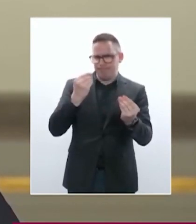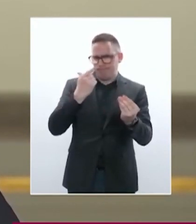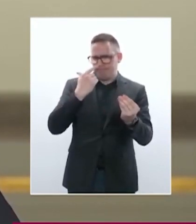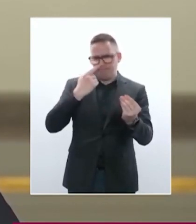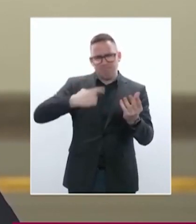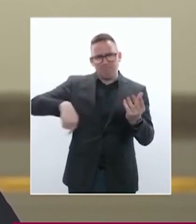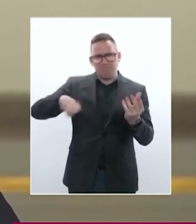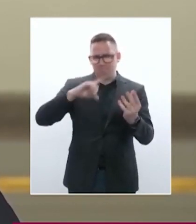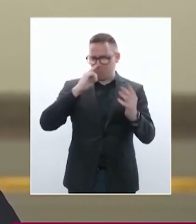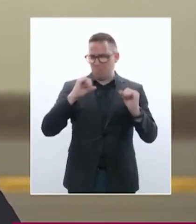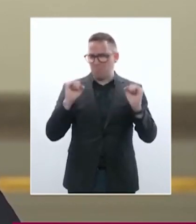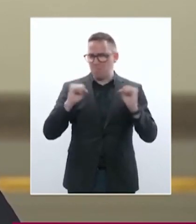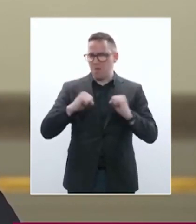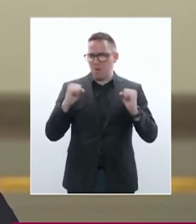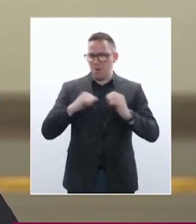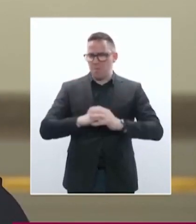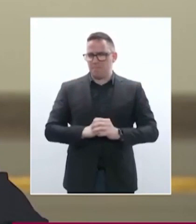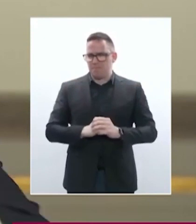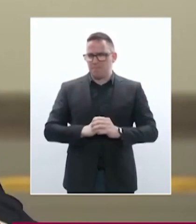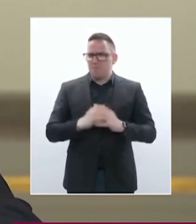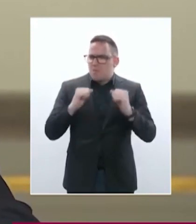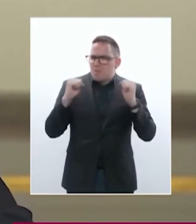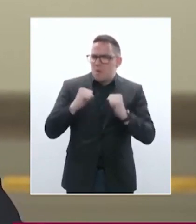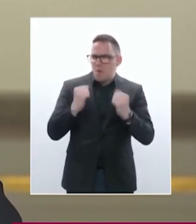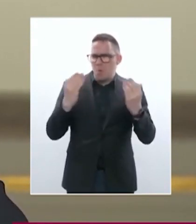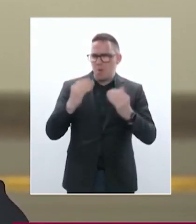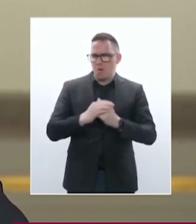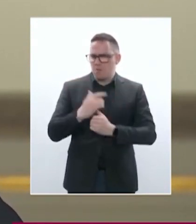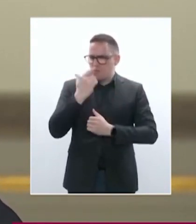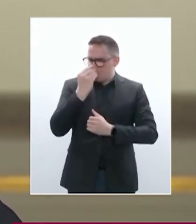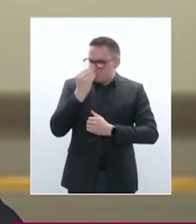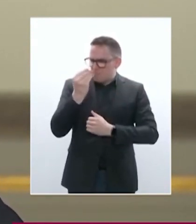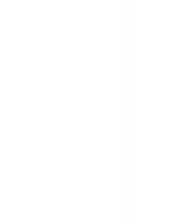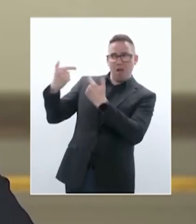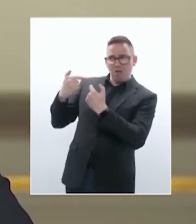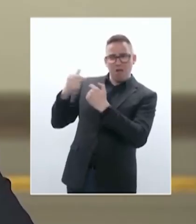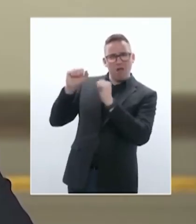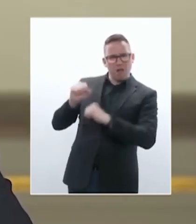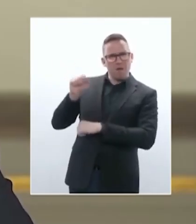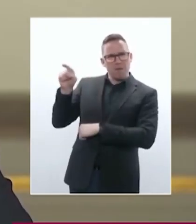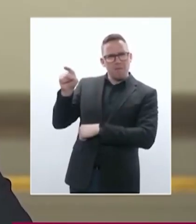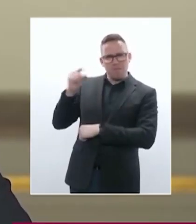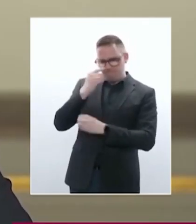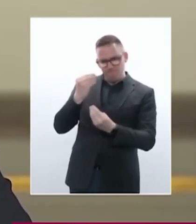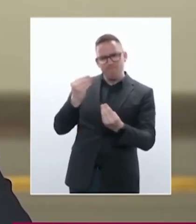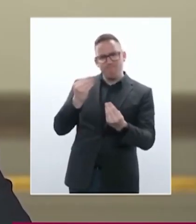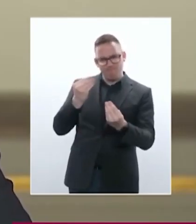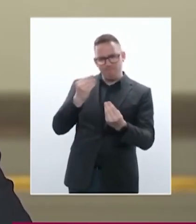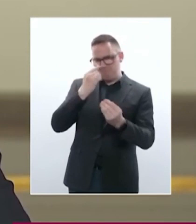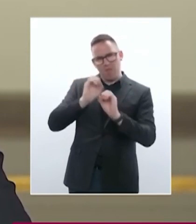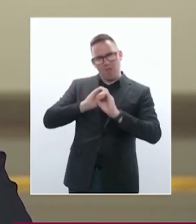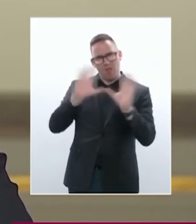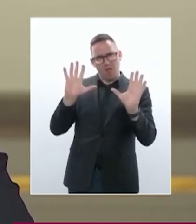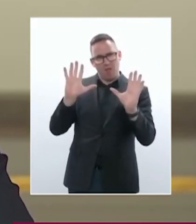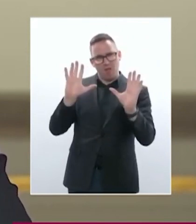d'ici a quelques années, il fallait s'apprêter a que la Russie ataque les 10 pays. Et le constat collectif est que,